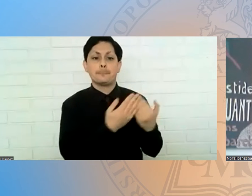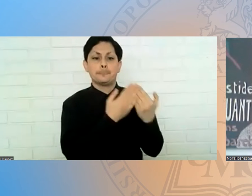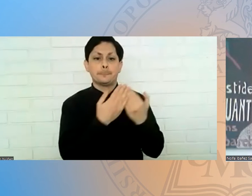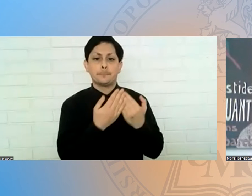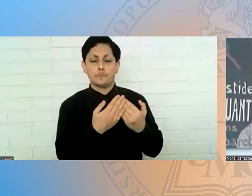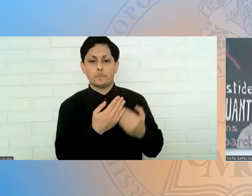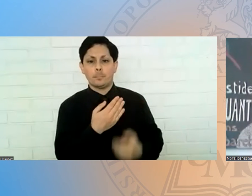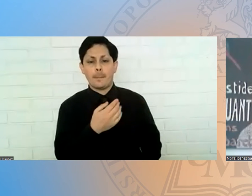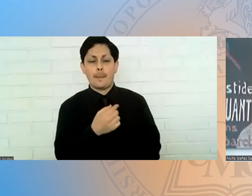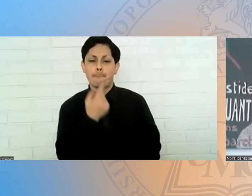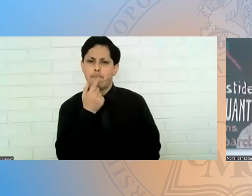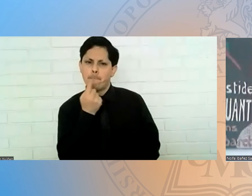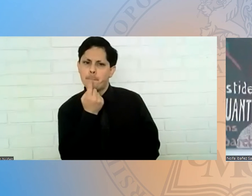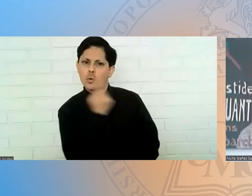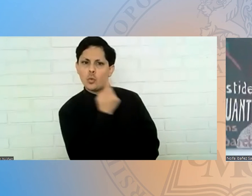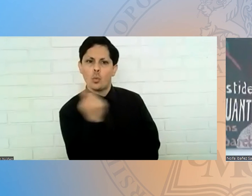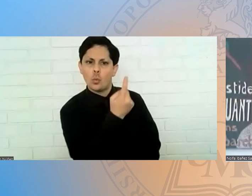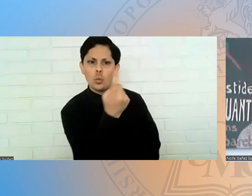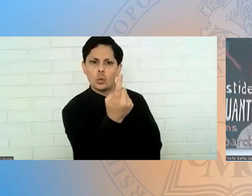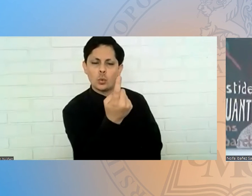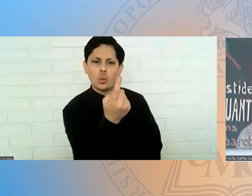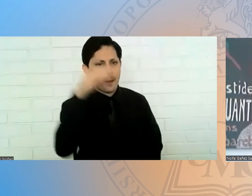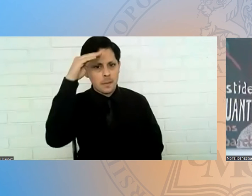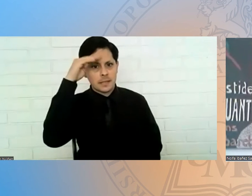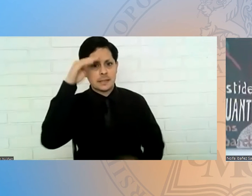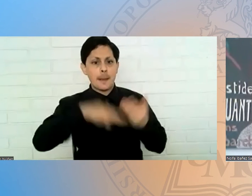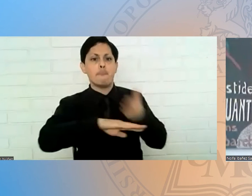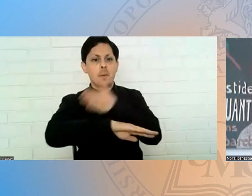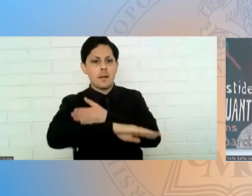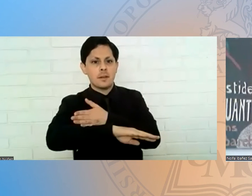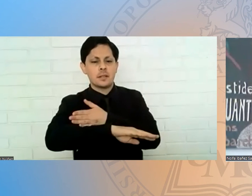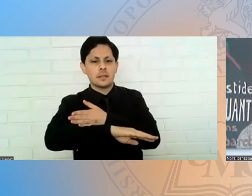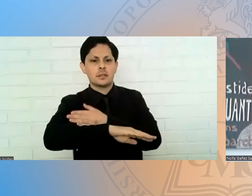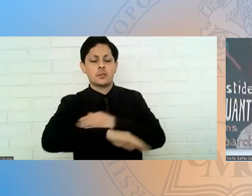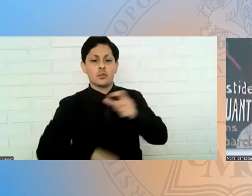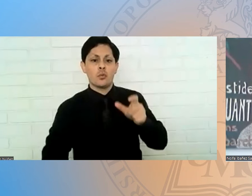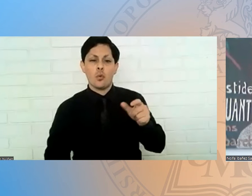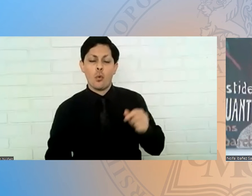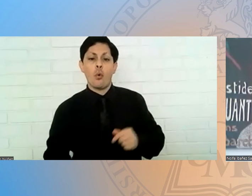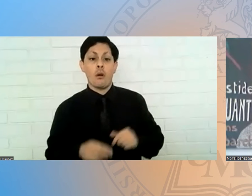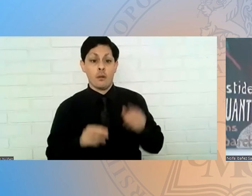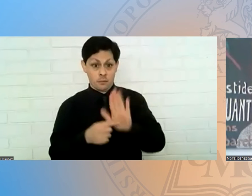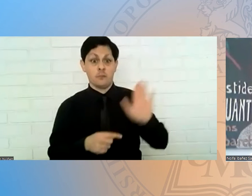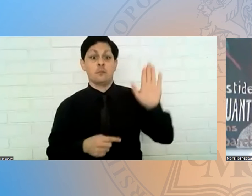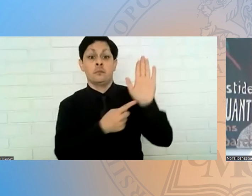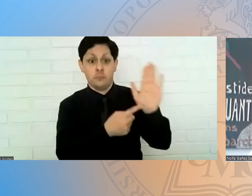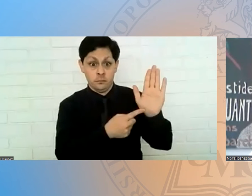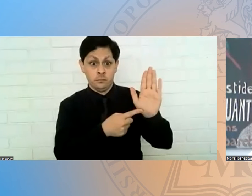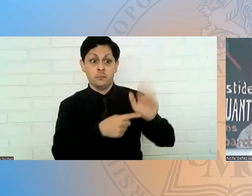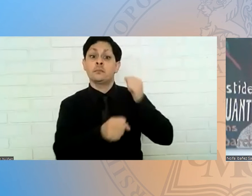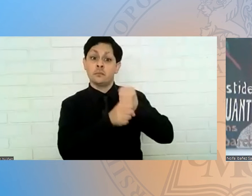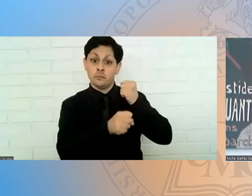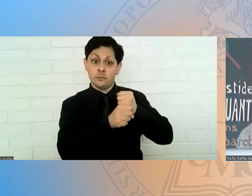las experiencias previas referidas a un contenido particular, se va a tratar o se va a trabajar,